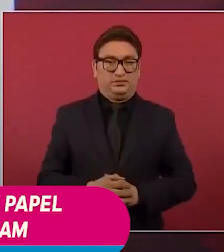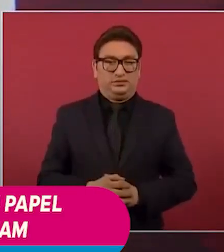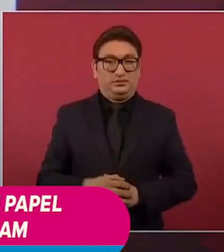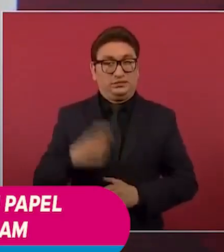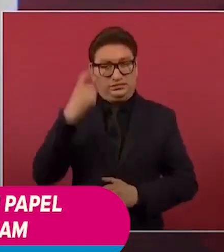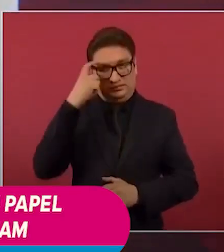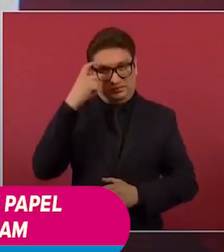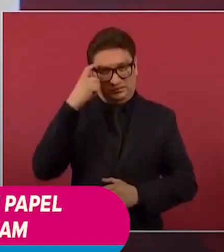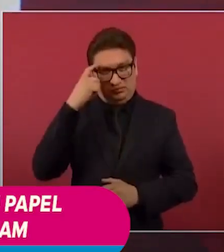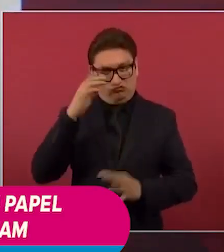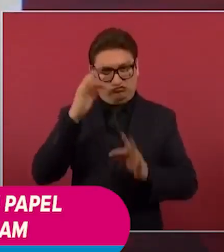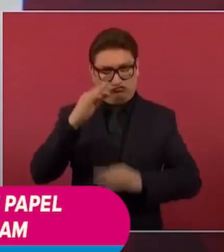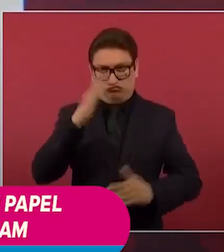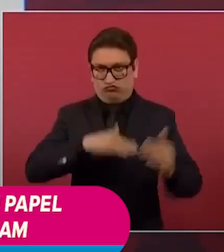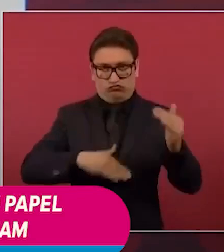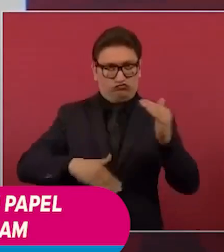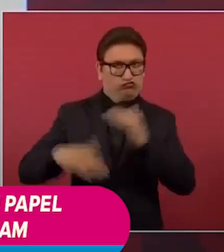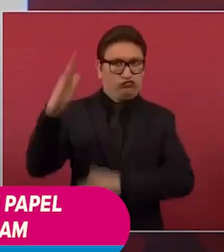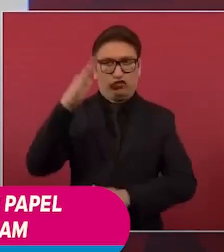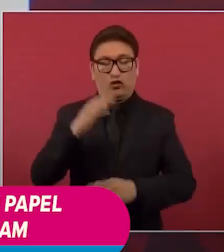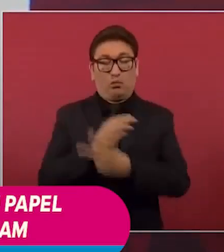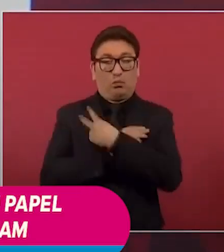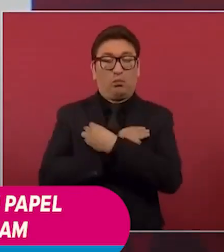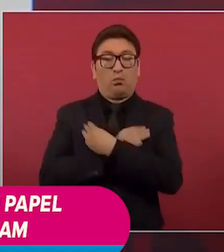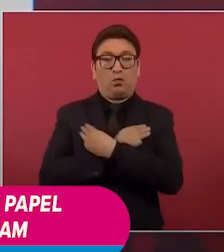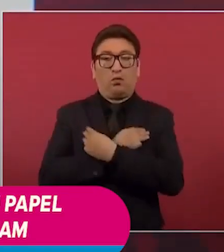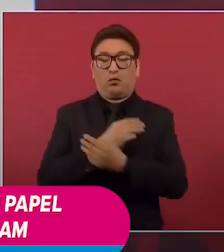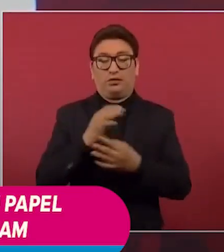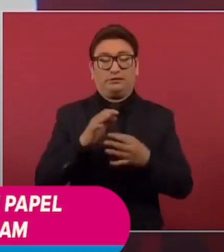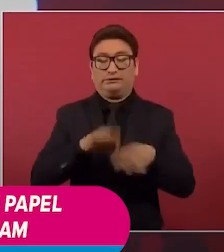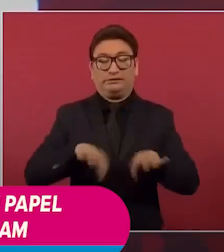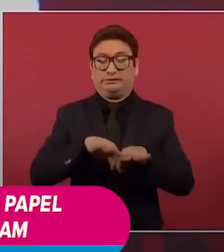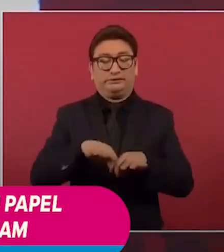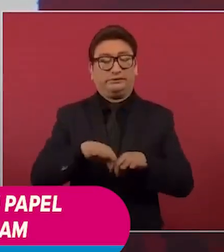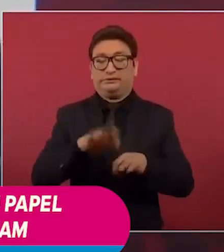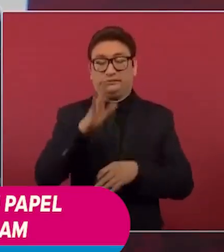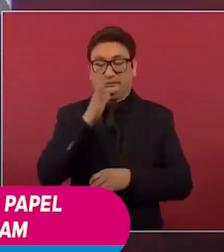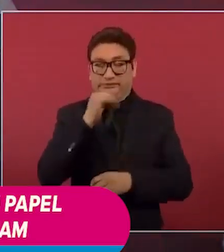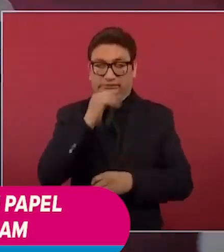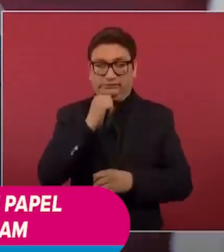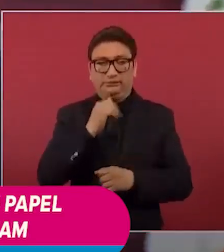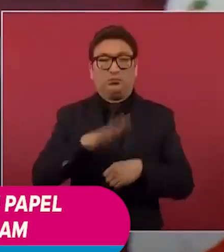es moralmente imposible, porque esto